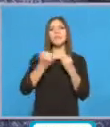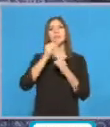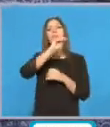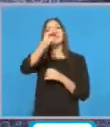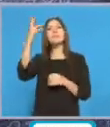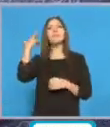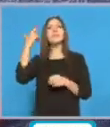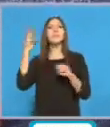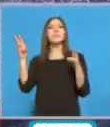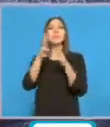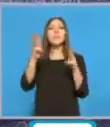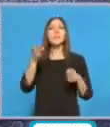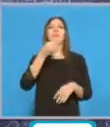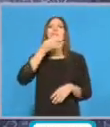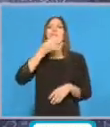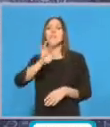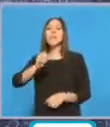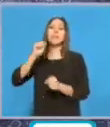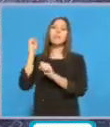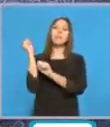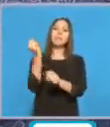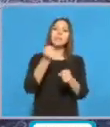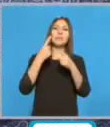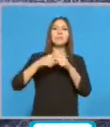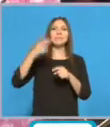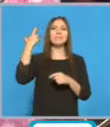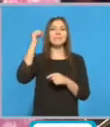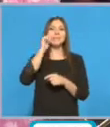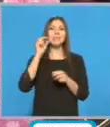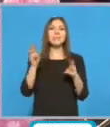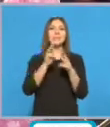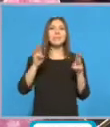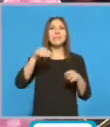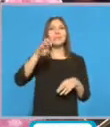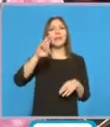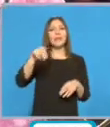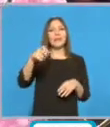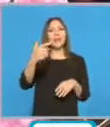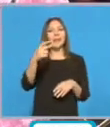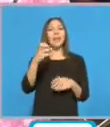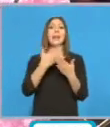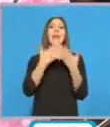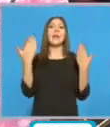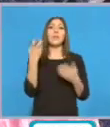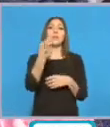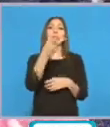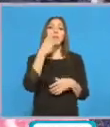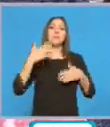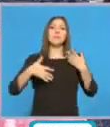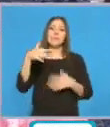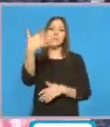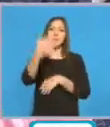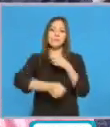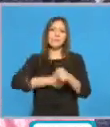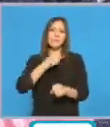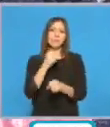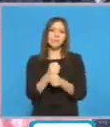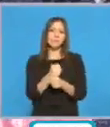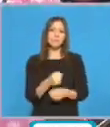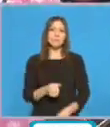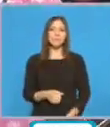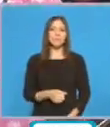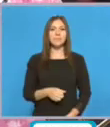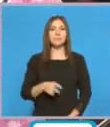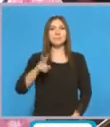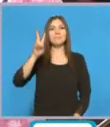En las fiestas, en Así las es. posadas, en todos lados. Y don Germán Lizárraga, pues celebrando estos 15 años, de verdad, yo creo que es